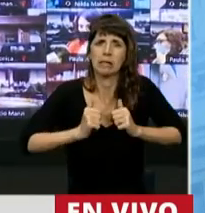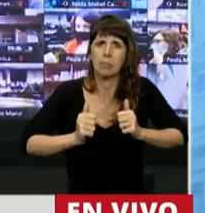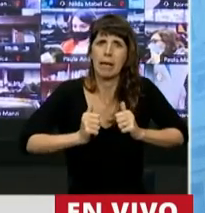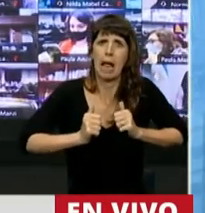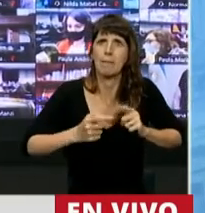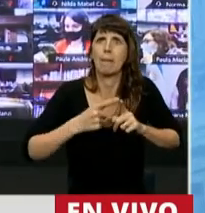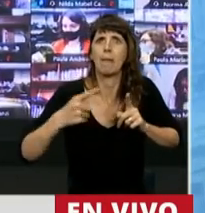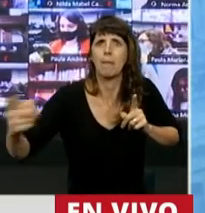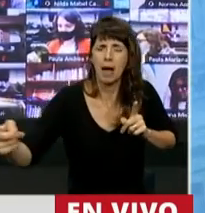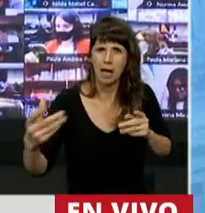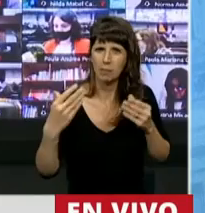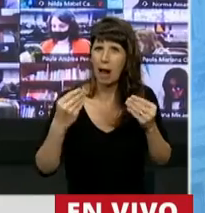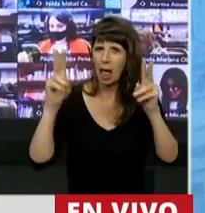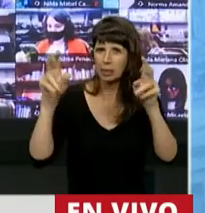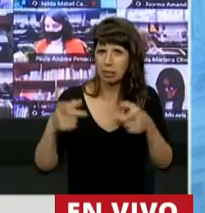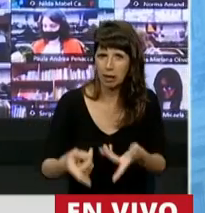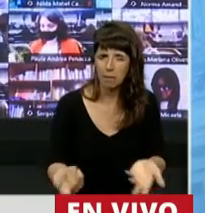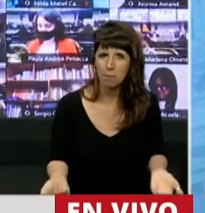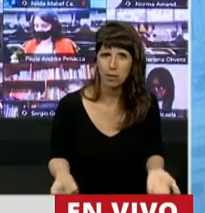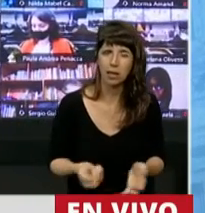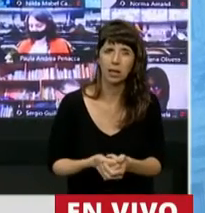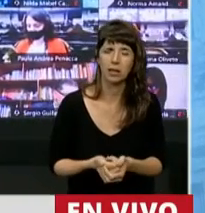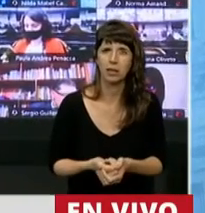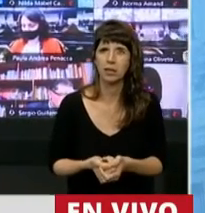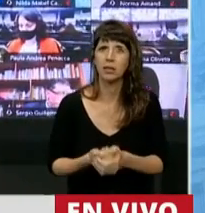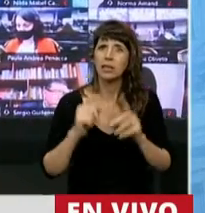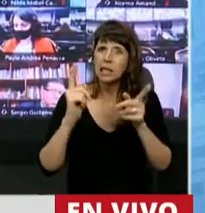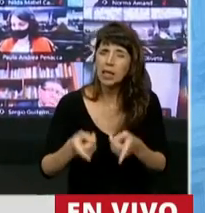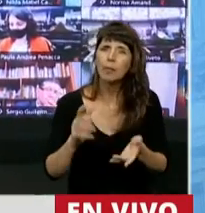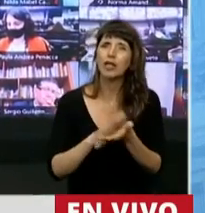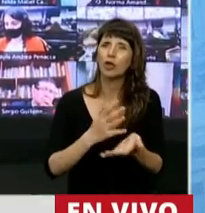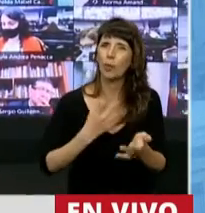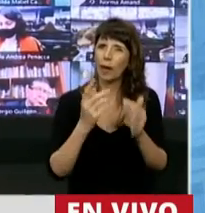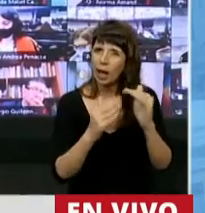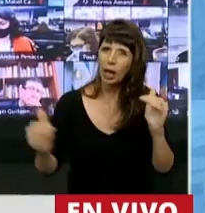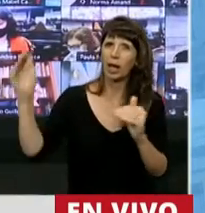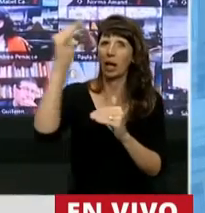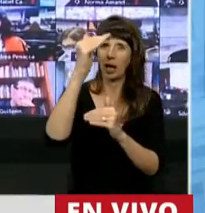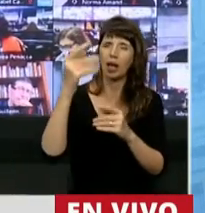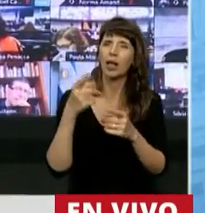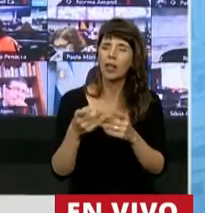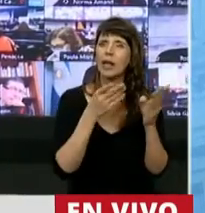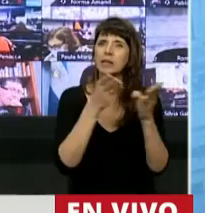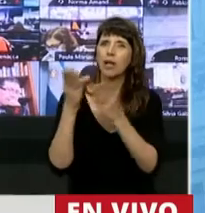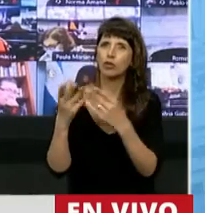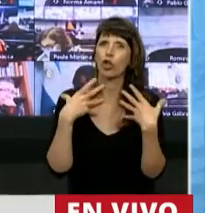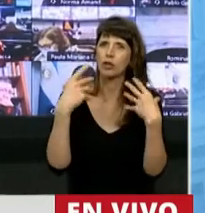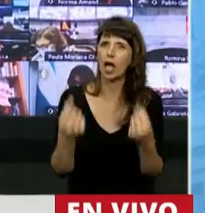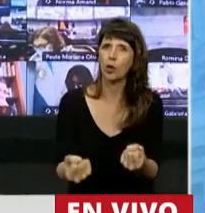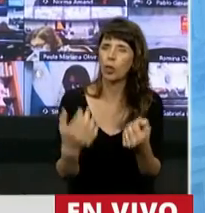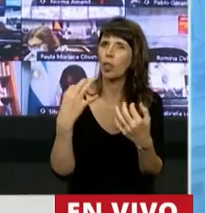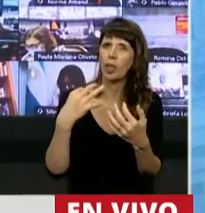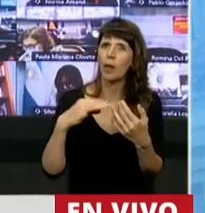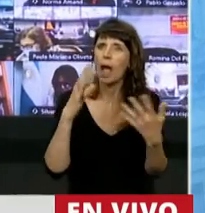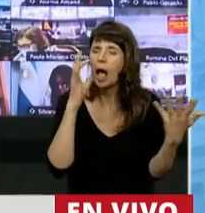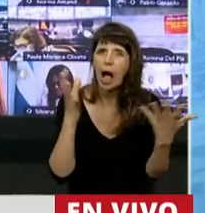realmente, sobre todo quienes tienen la Superintendencia de Servicios de Salud, tomen una resolución respecto a la obra